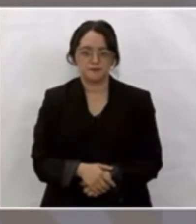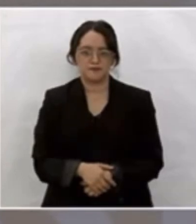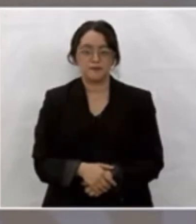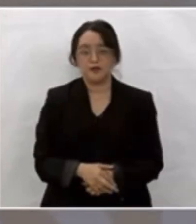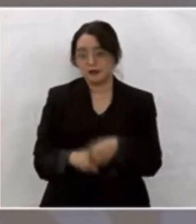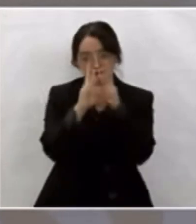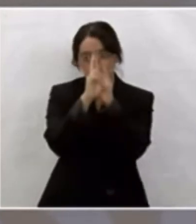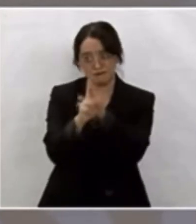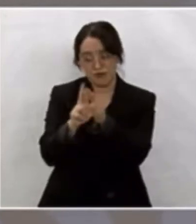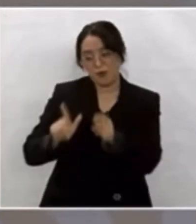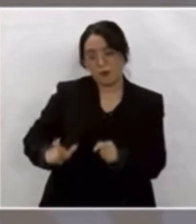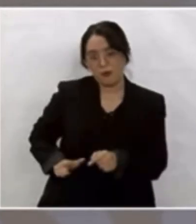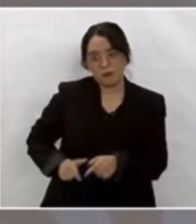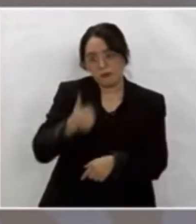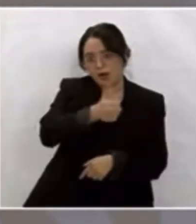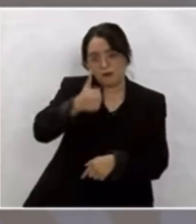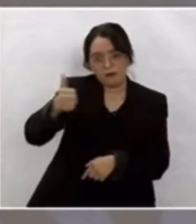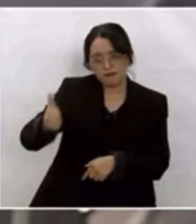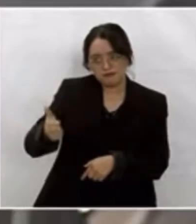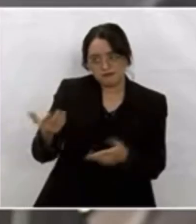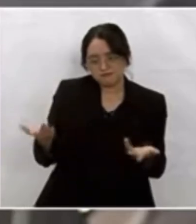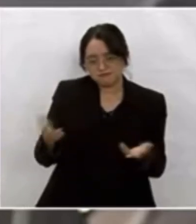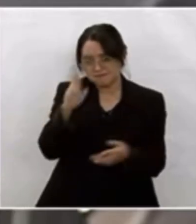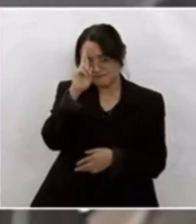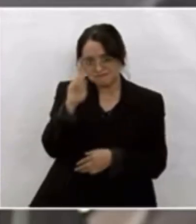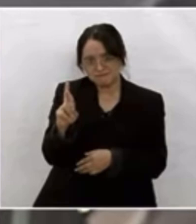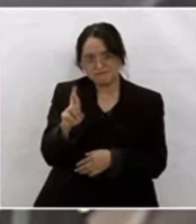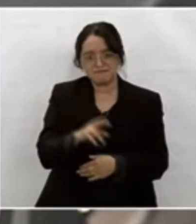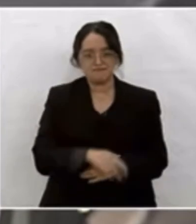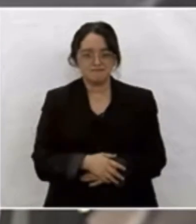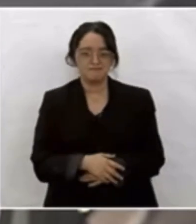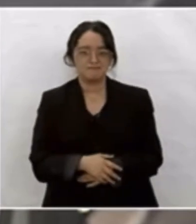respetar a todos los gobiernos, pero